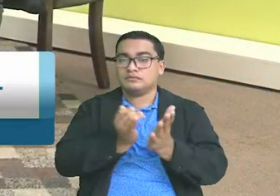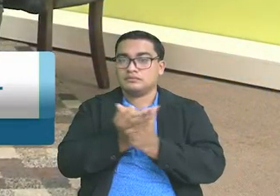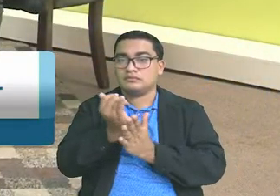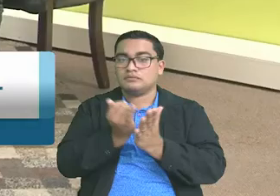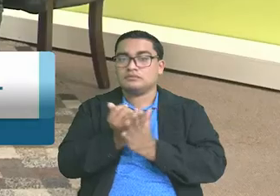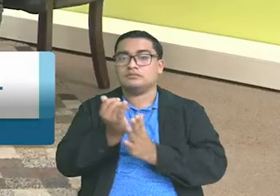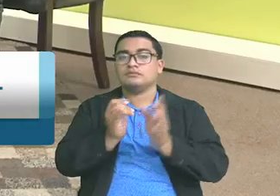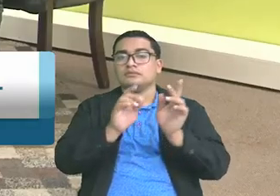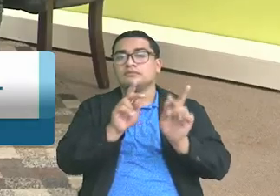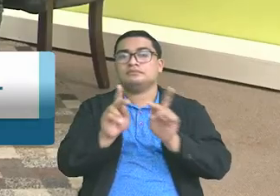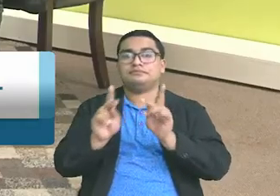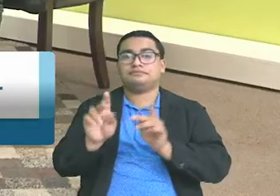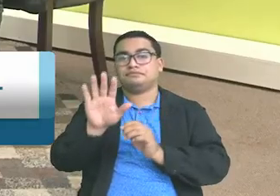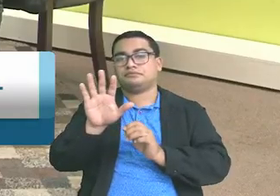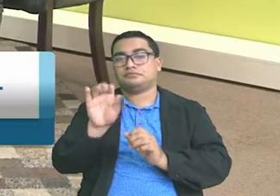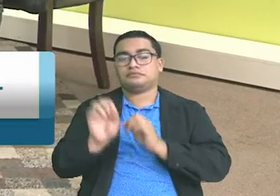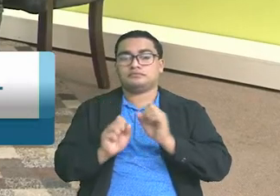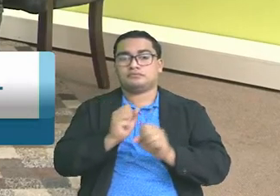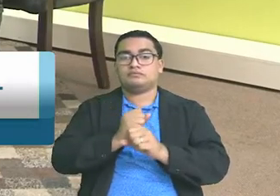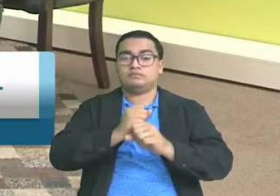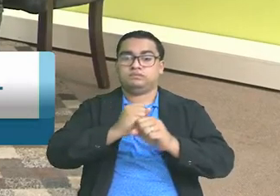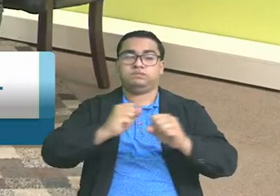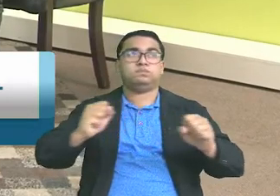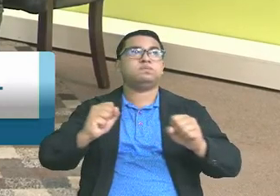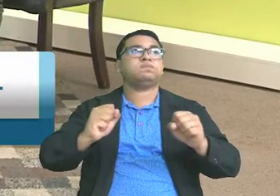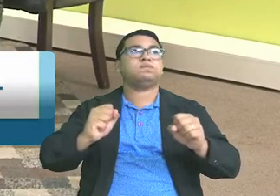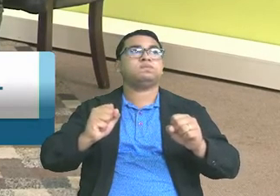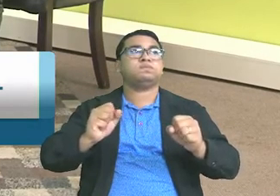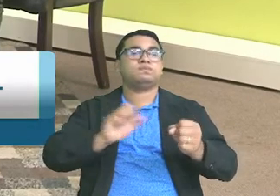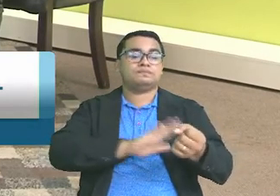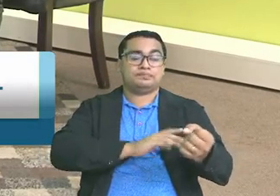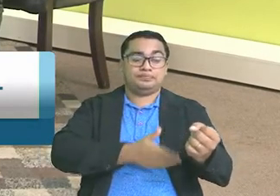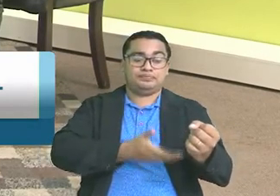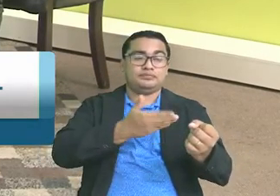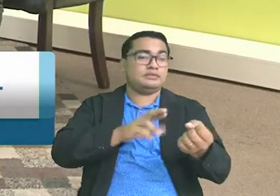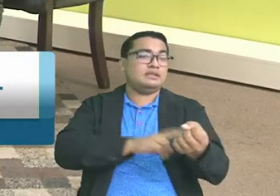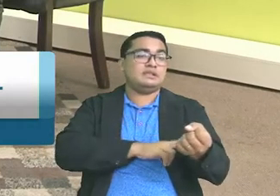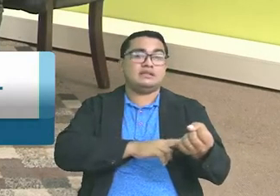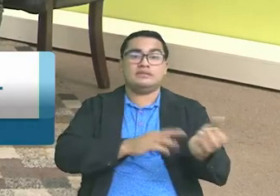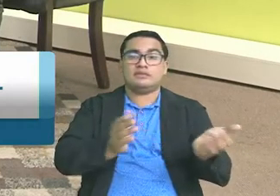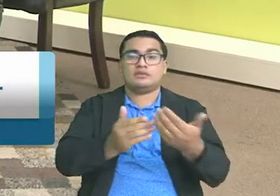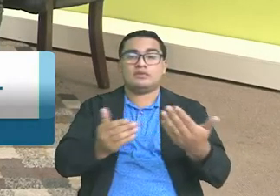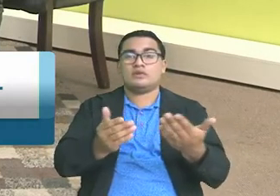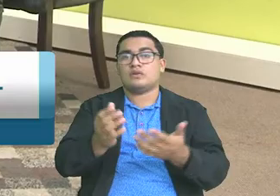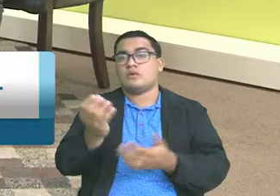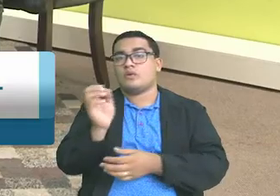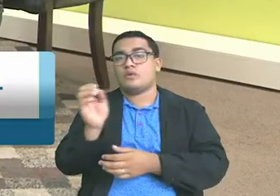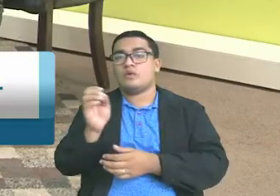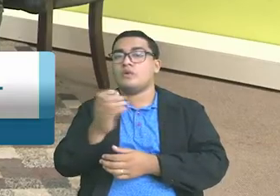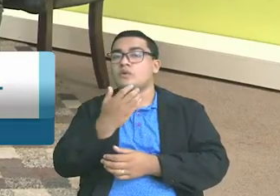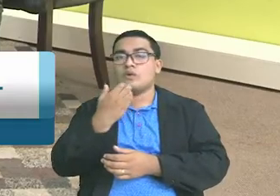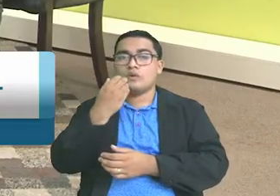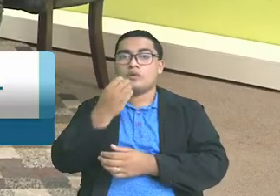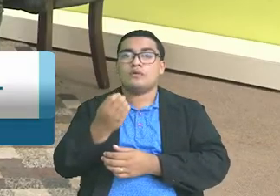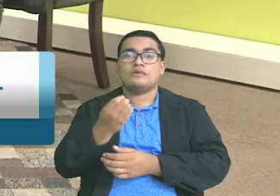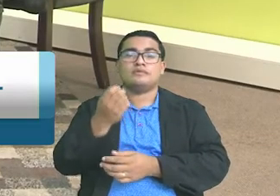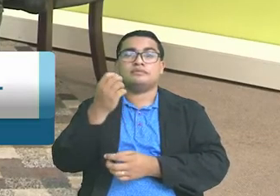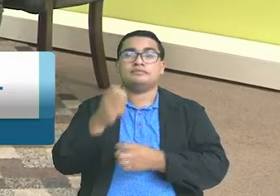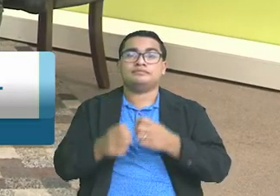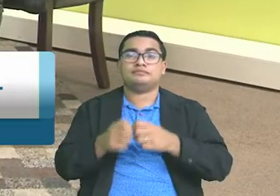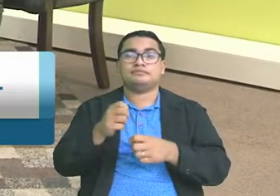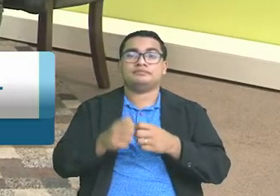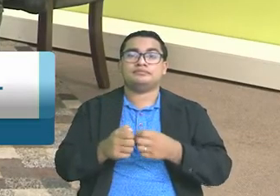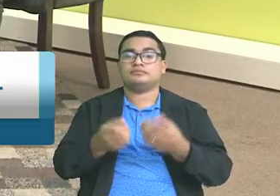tenemos pacientes de 50 años muy obesos, a lo mejor no son hipertensos ni diabéticos todavía. O un joven quizás que tienen ronca estos mucho. Problemas y es de las cosas